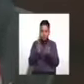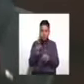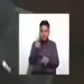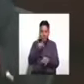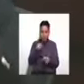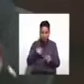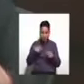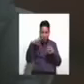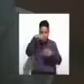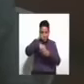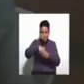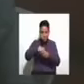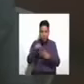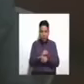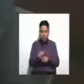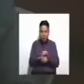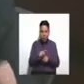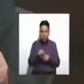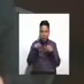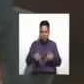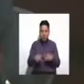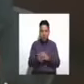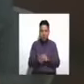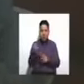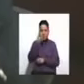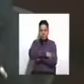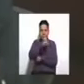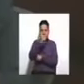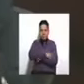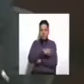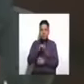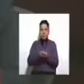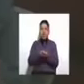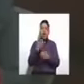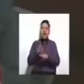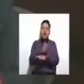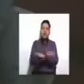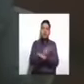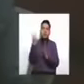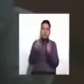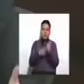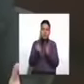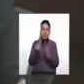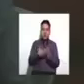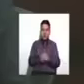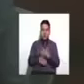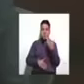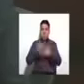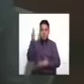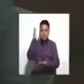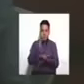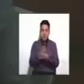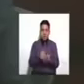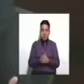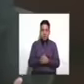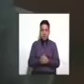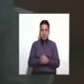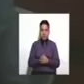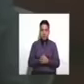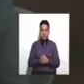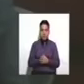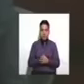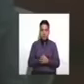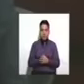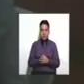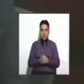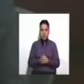mentiras. Esa práctica de ordeñar a Ecopetrol venía siendo castigada por los mercados desde el año 2012, cuando vimos, antes